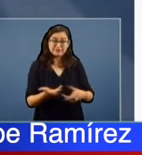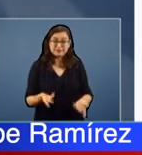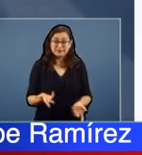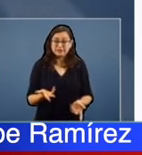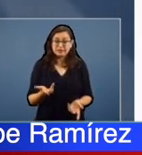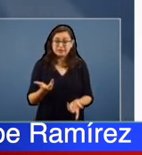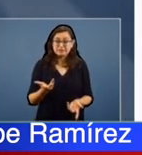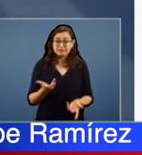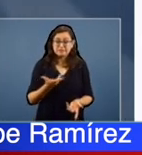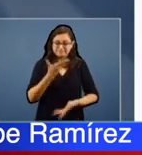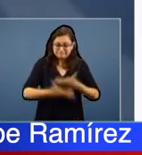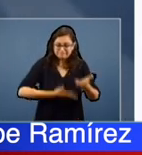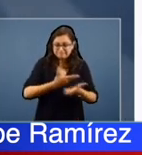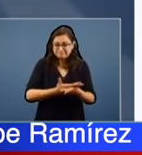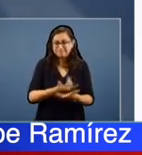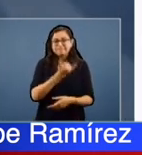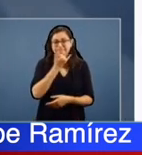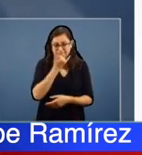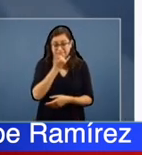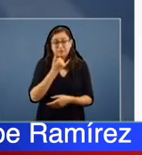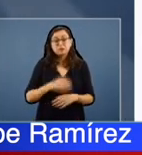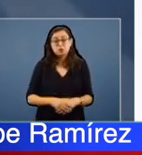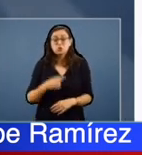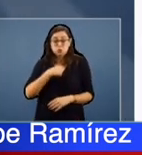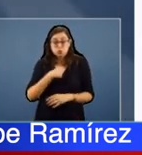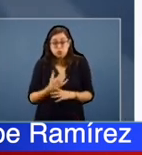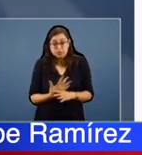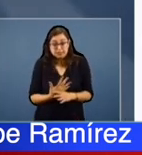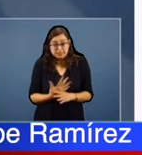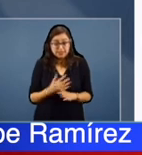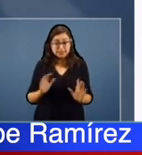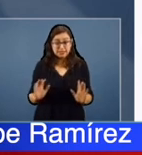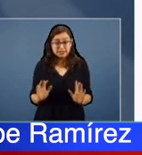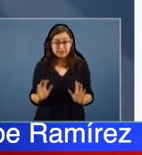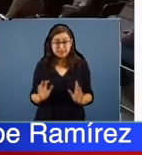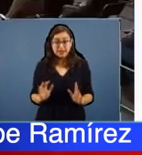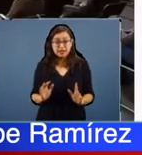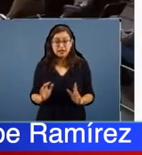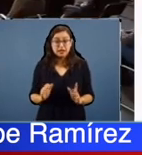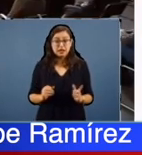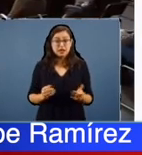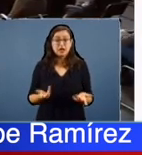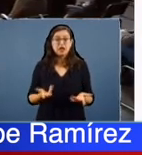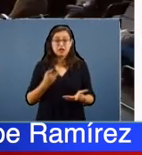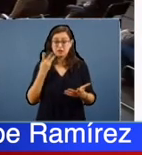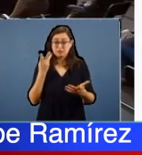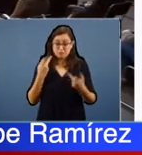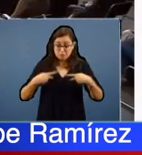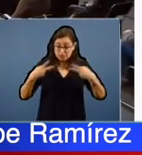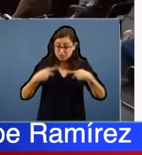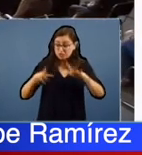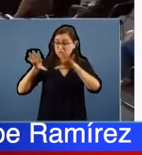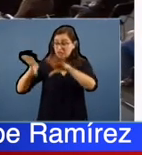para darle la disculpa pública. Eso fue lo que yo dije, que incluso como toda detención, como todo traslado de